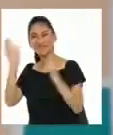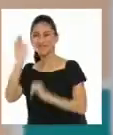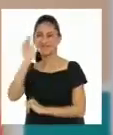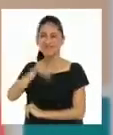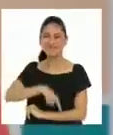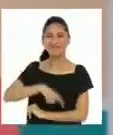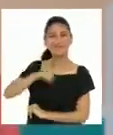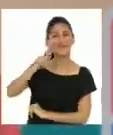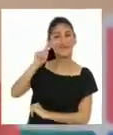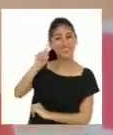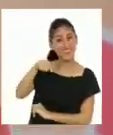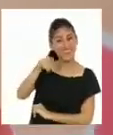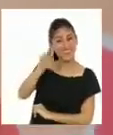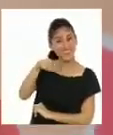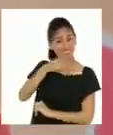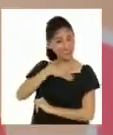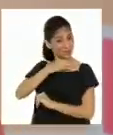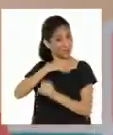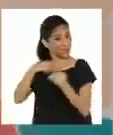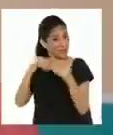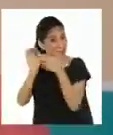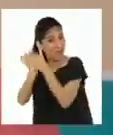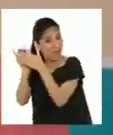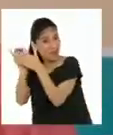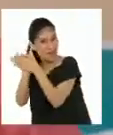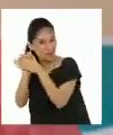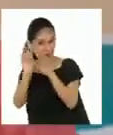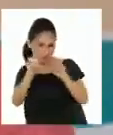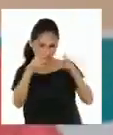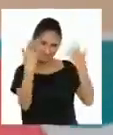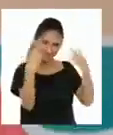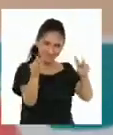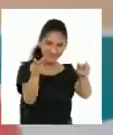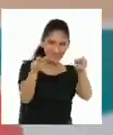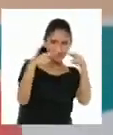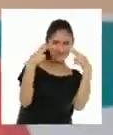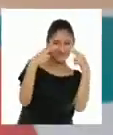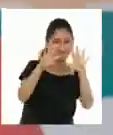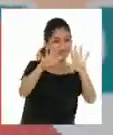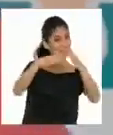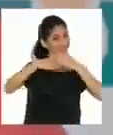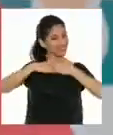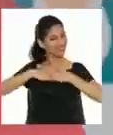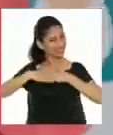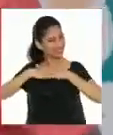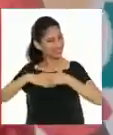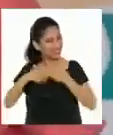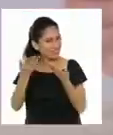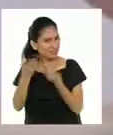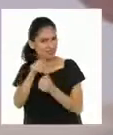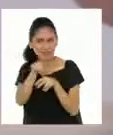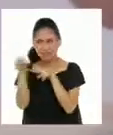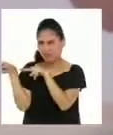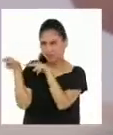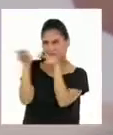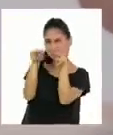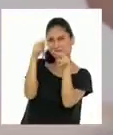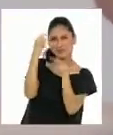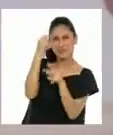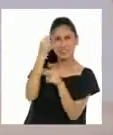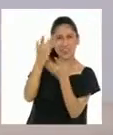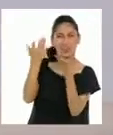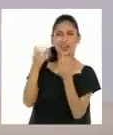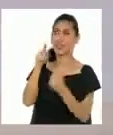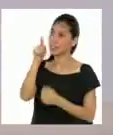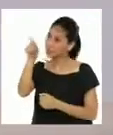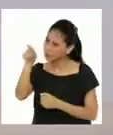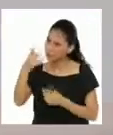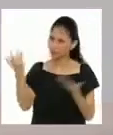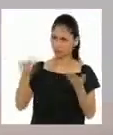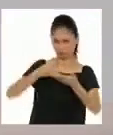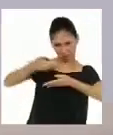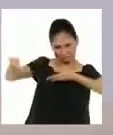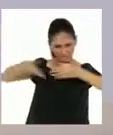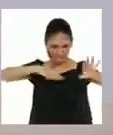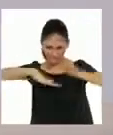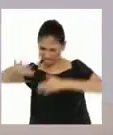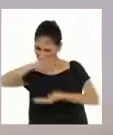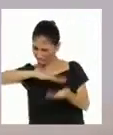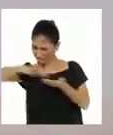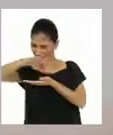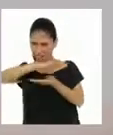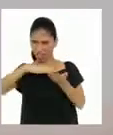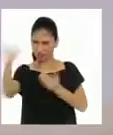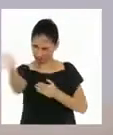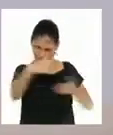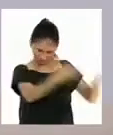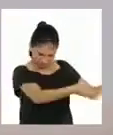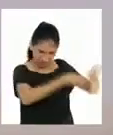nuestras amigas y amigos ya están aquí. Cálmate, ¿sí? ¿Qué van a pensar? ¡Que eres un desordenado! ¡Ven a sacar esto